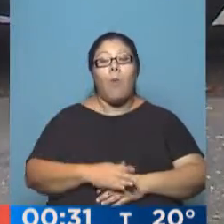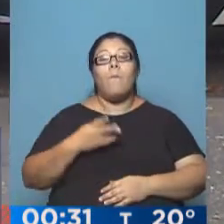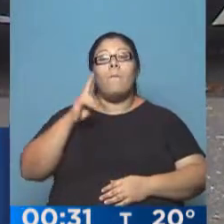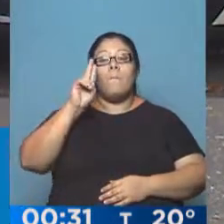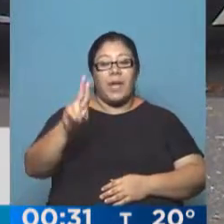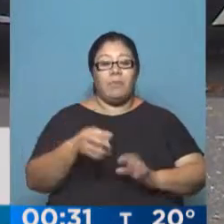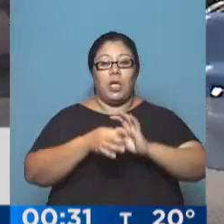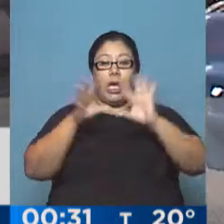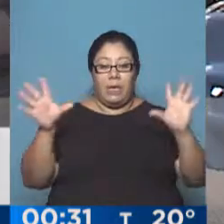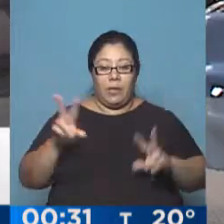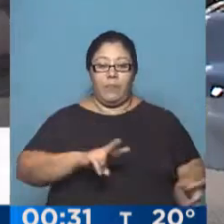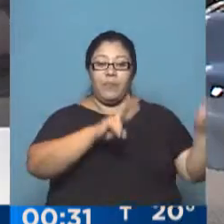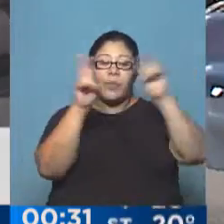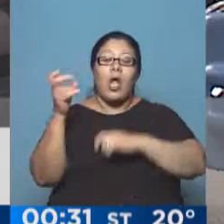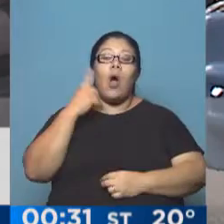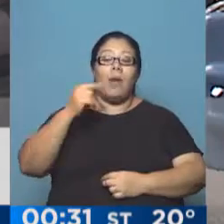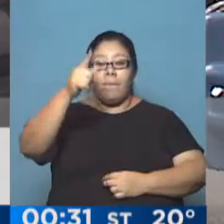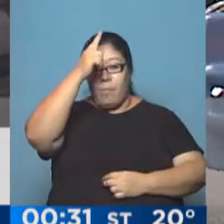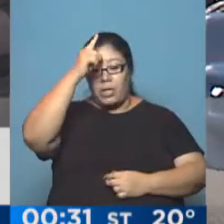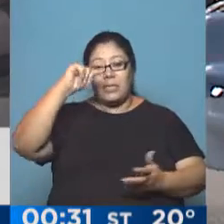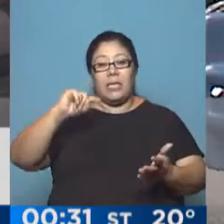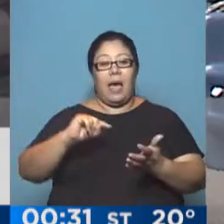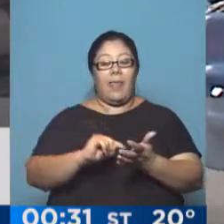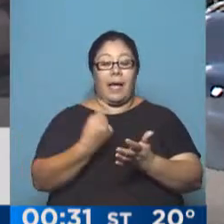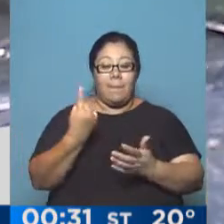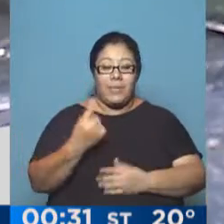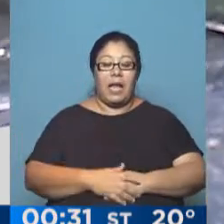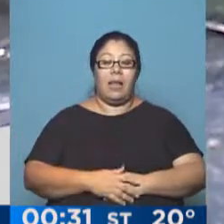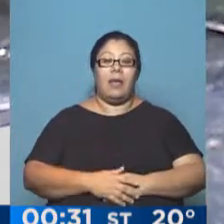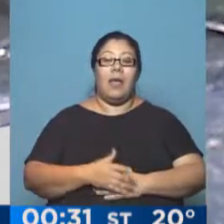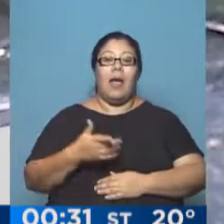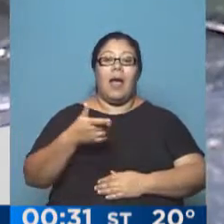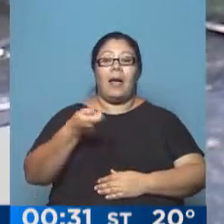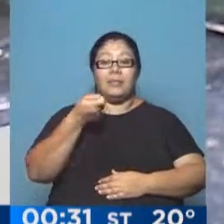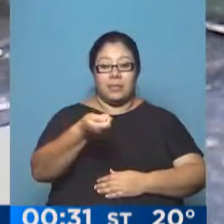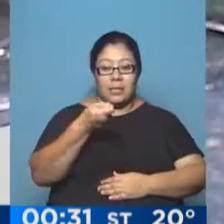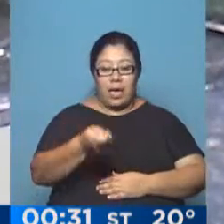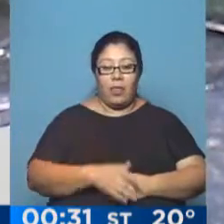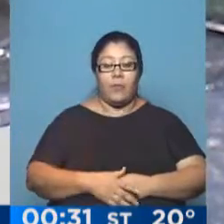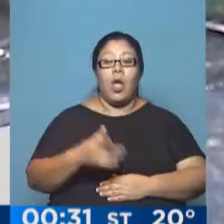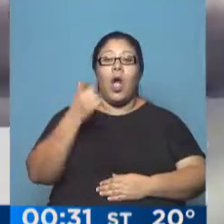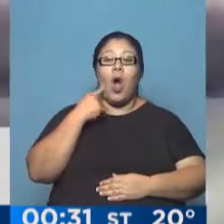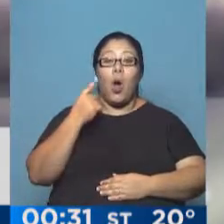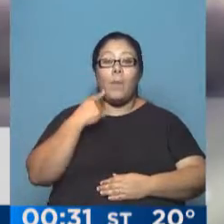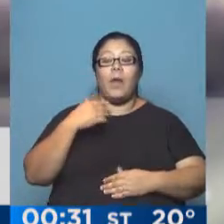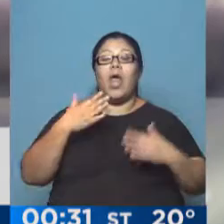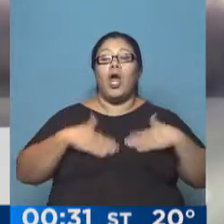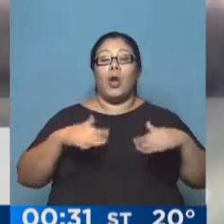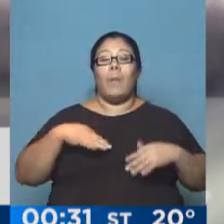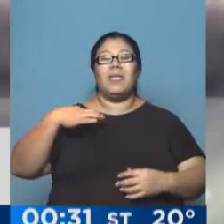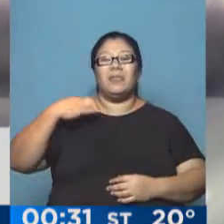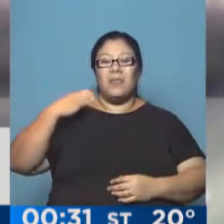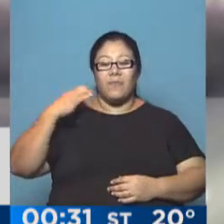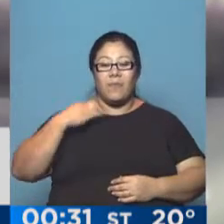Policía metropolitano asesinado. El agente se resistió al robo de su camioneta. El oficial, que se encontraba de civil, fue interceptado por